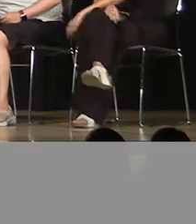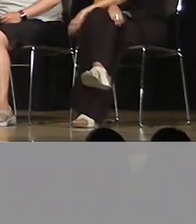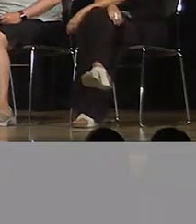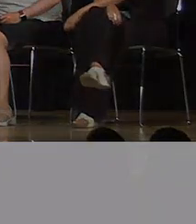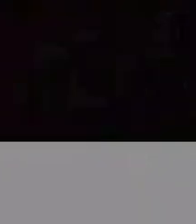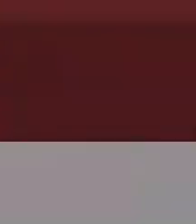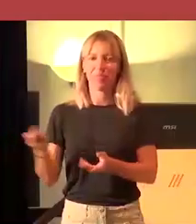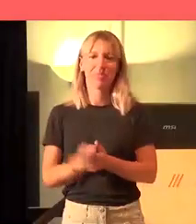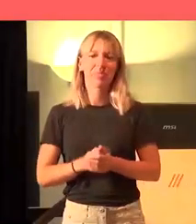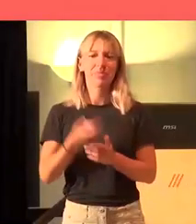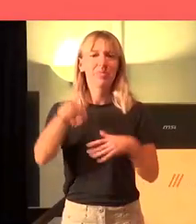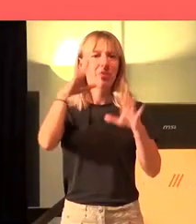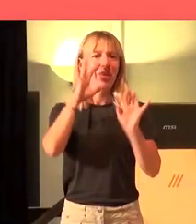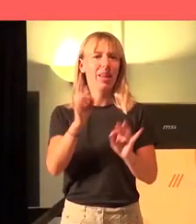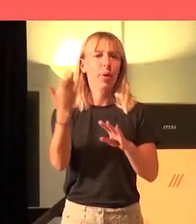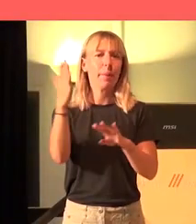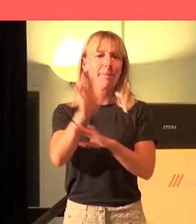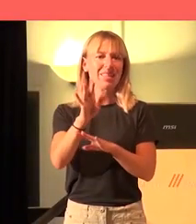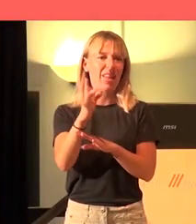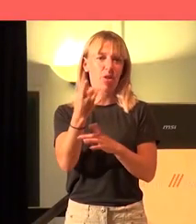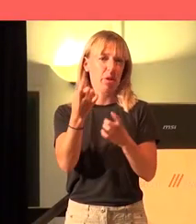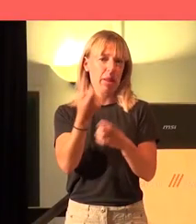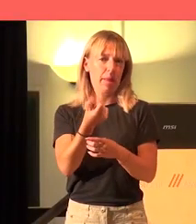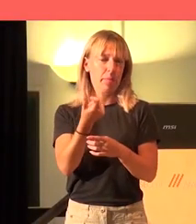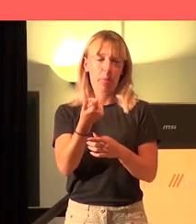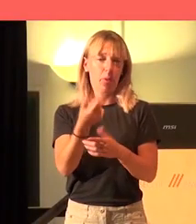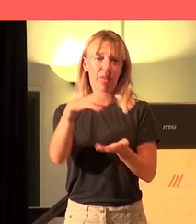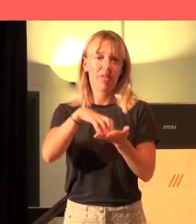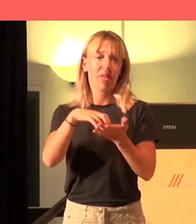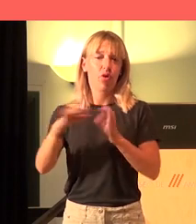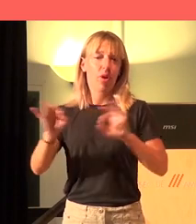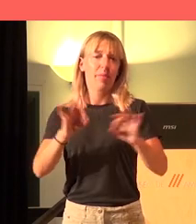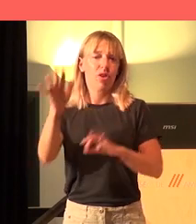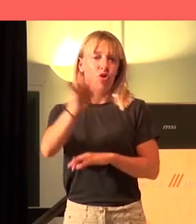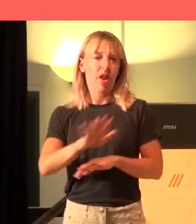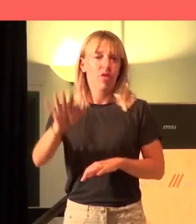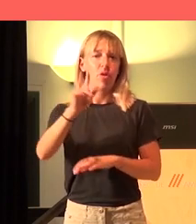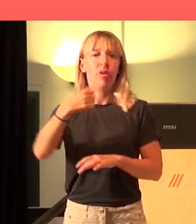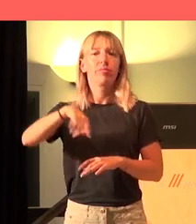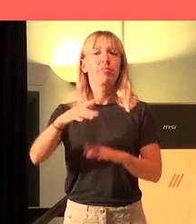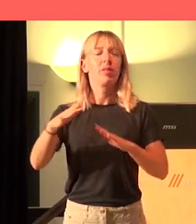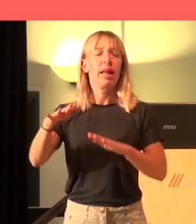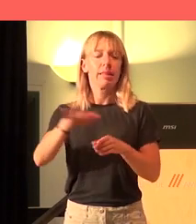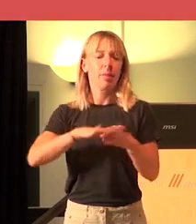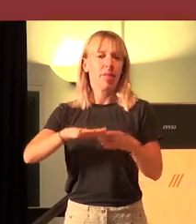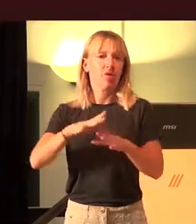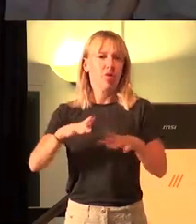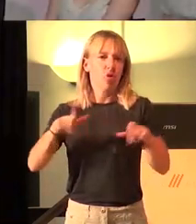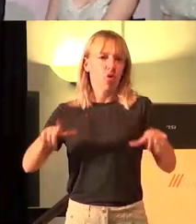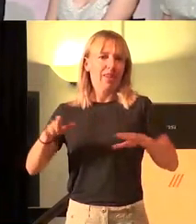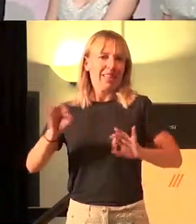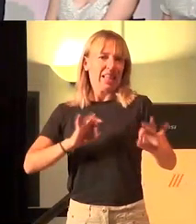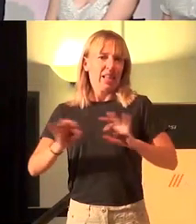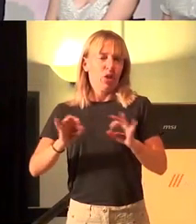le tengo aquí al lado. Yo creo que poca presentación necesita el Centro Dramático Nacional. Sois un espacio escénico